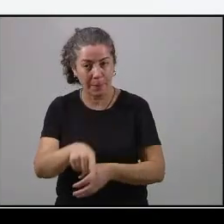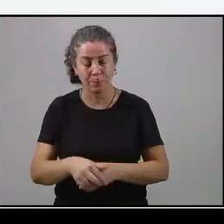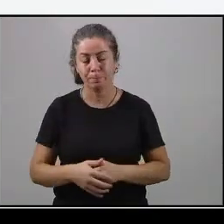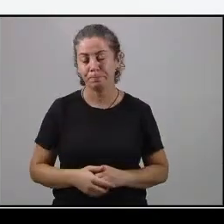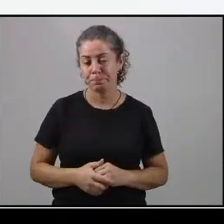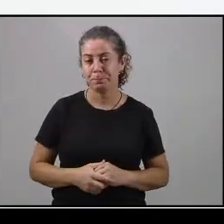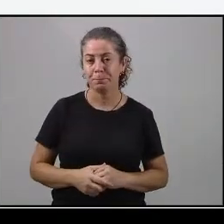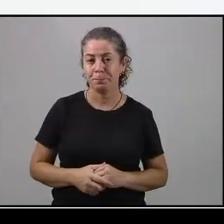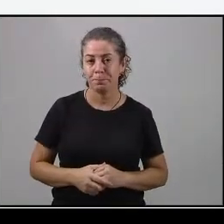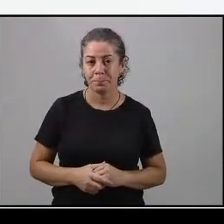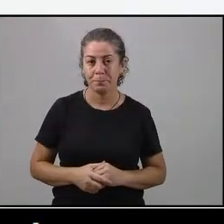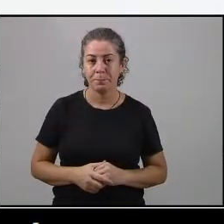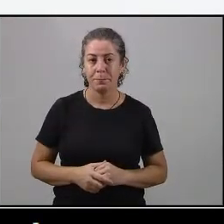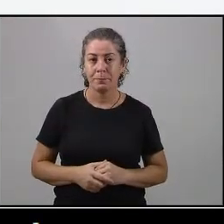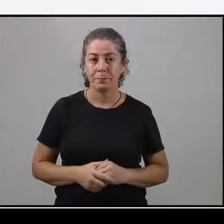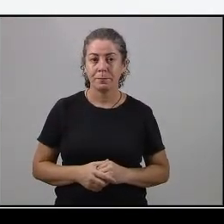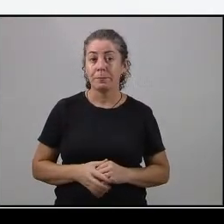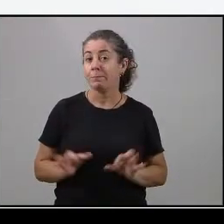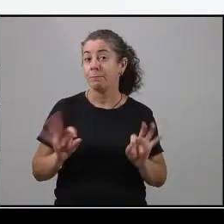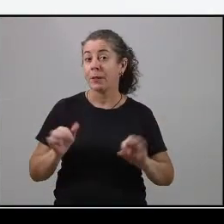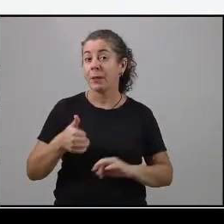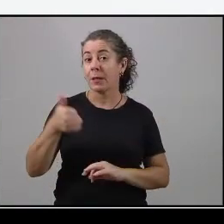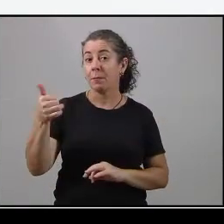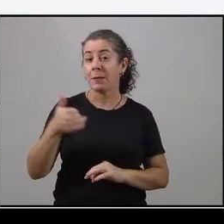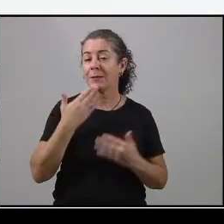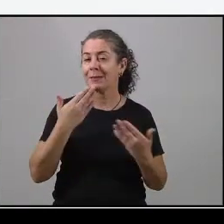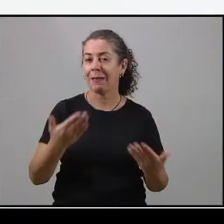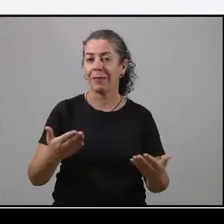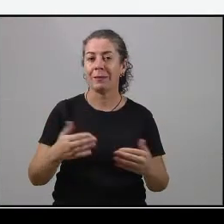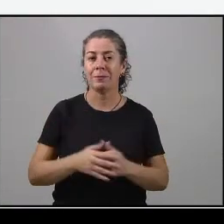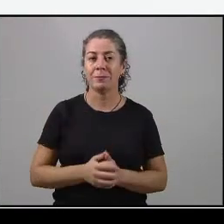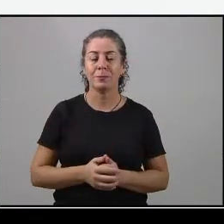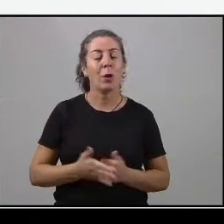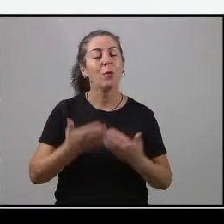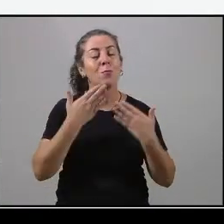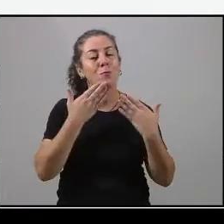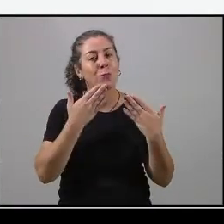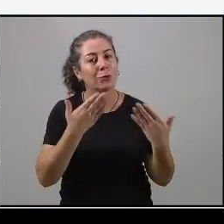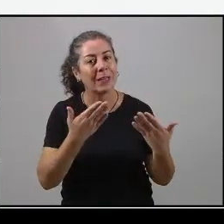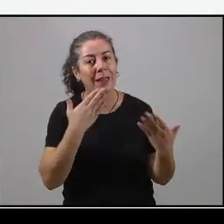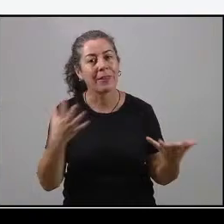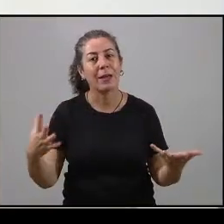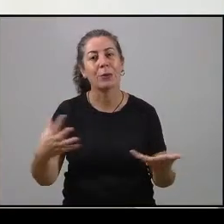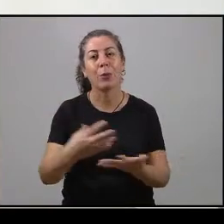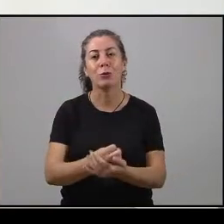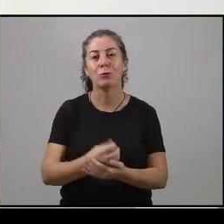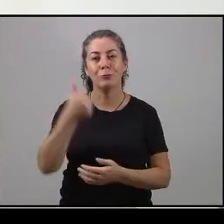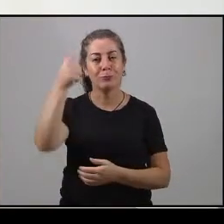Bueno, muchísimas gracias a todos.